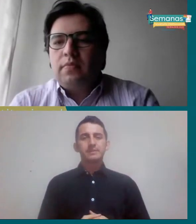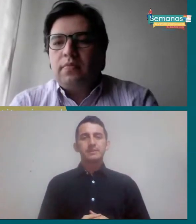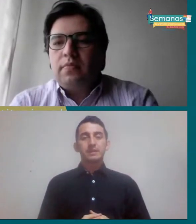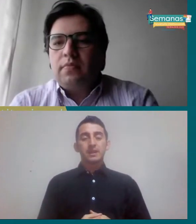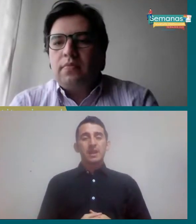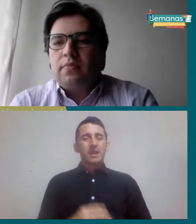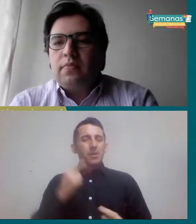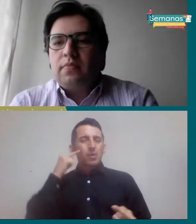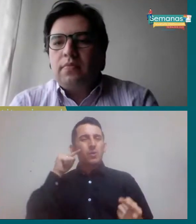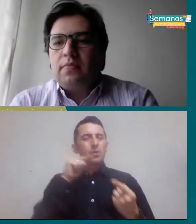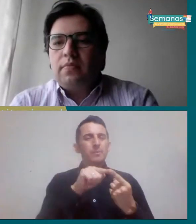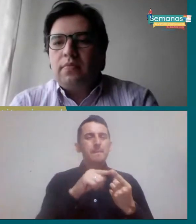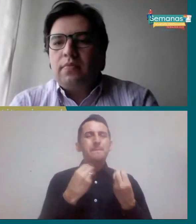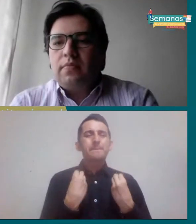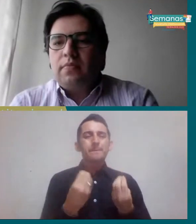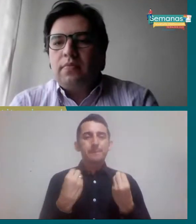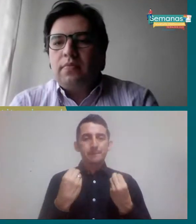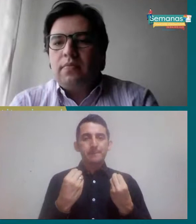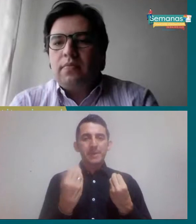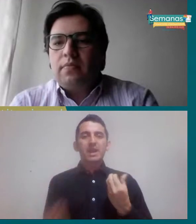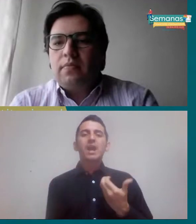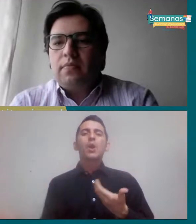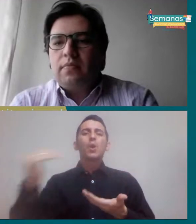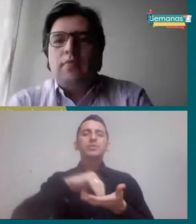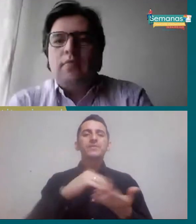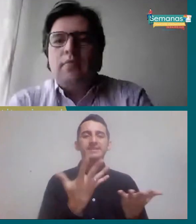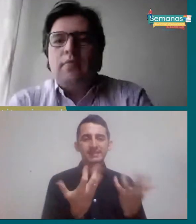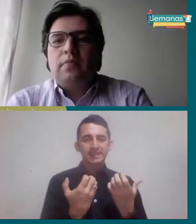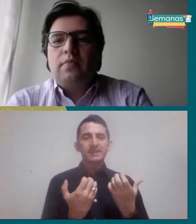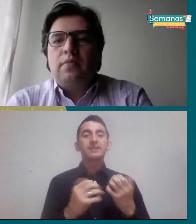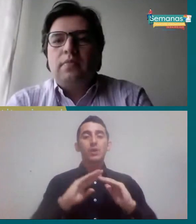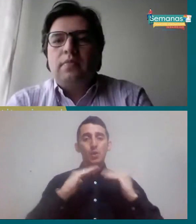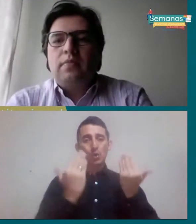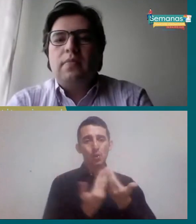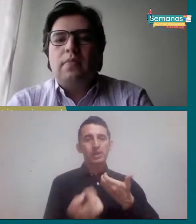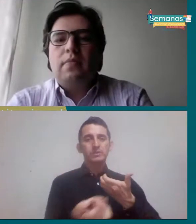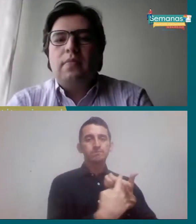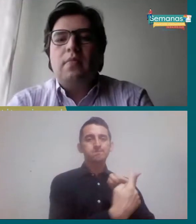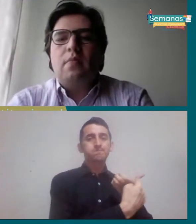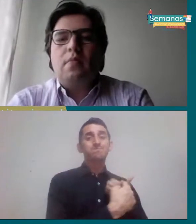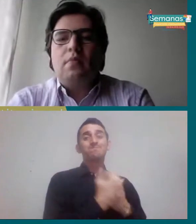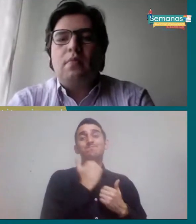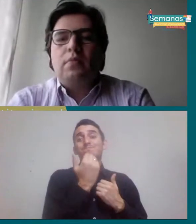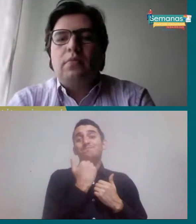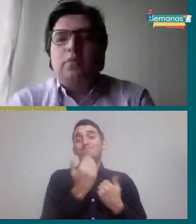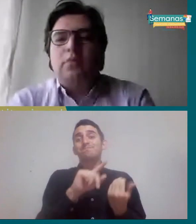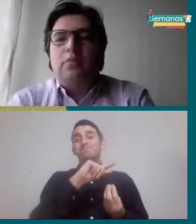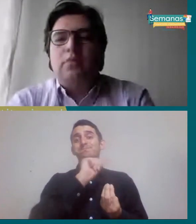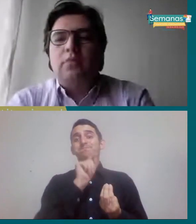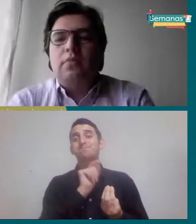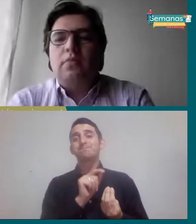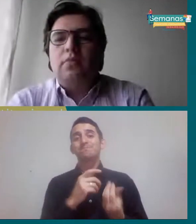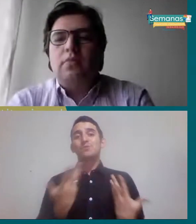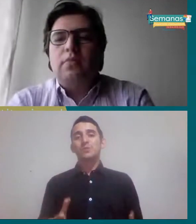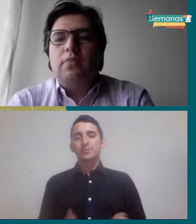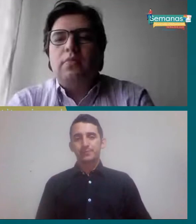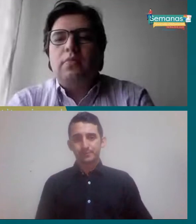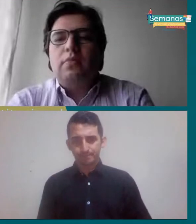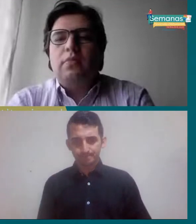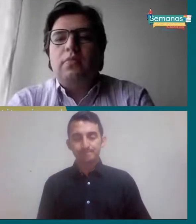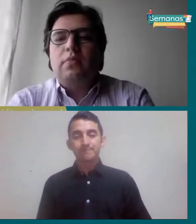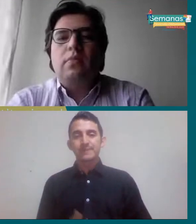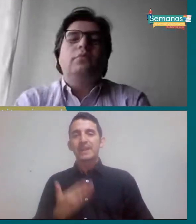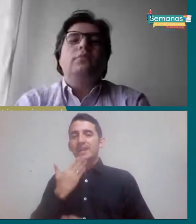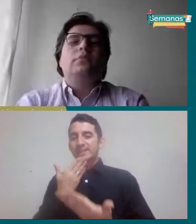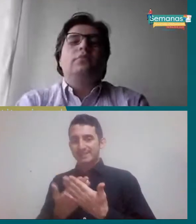trazado para la vuelta a los colegios. Esta es la realidad. No saben muy bien cómo lo van a llevar a cabo. Claro que sí. Profesor, le